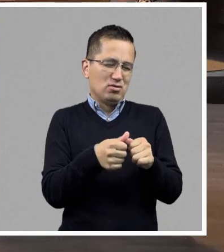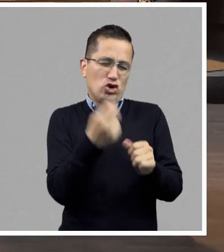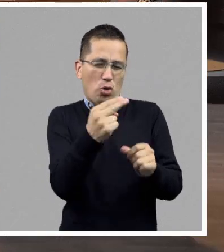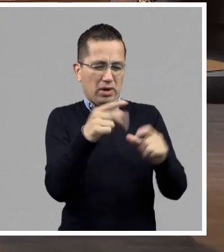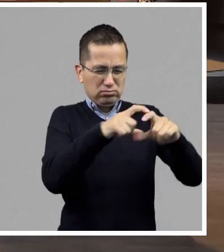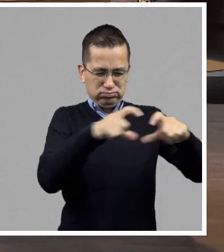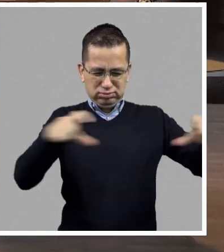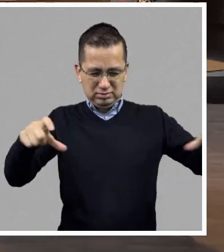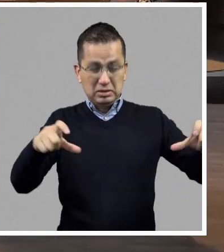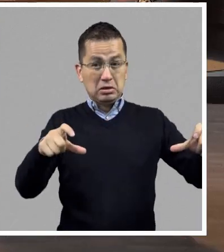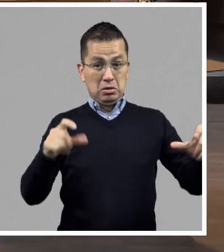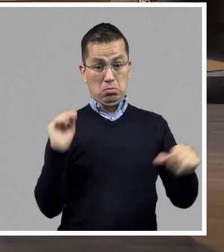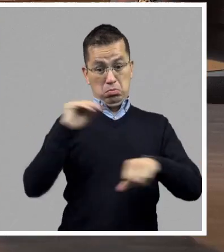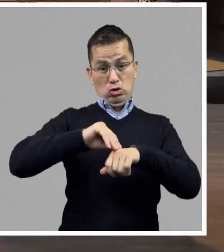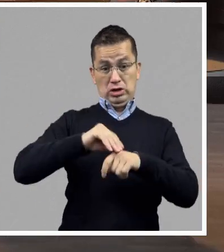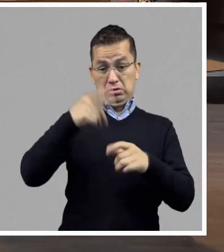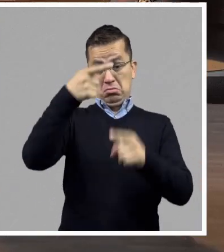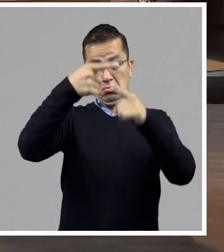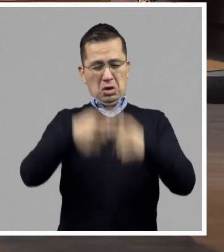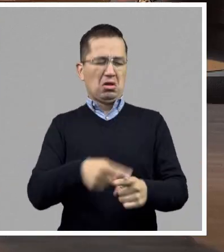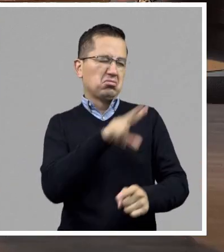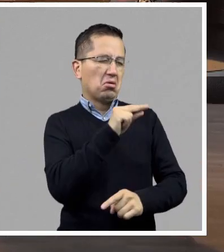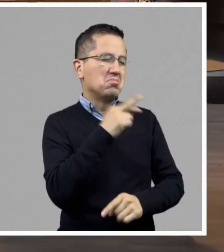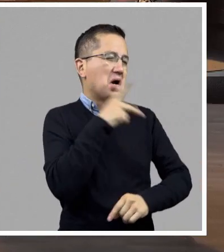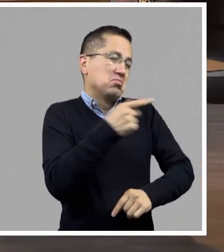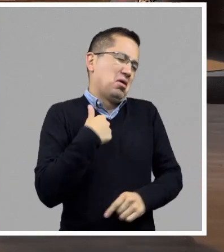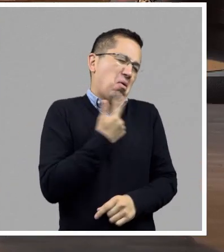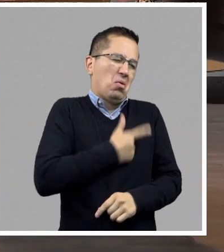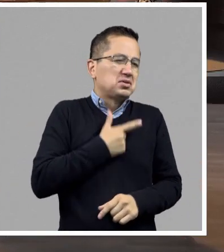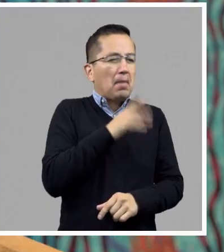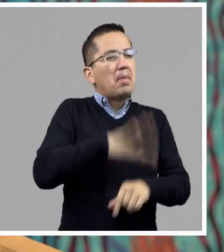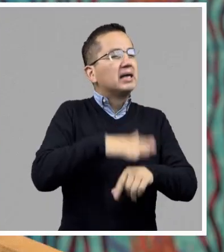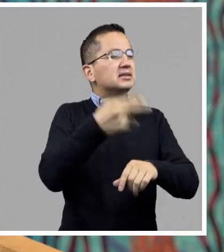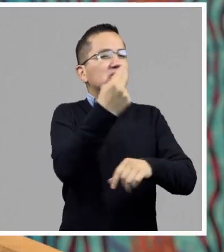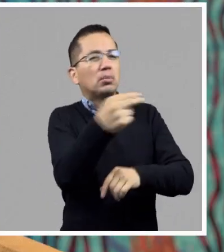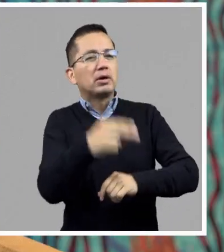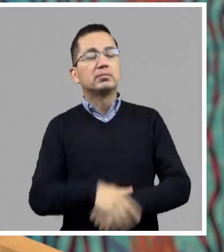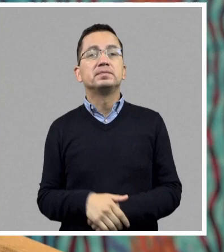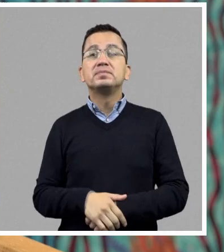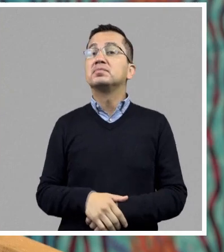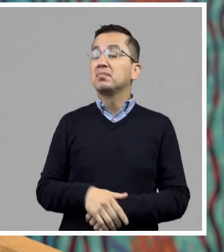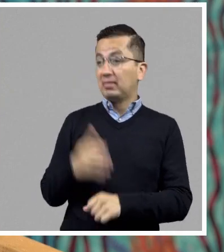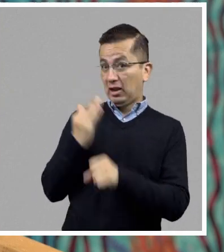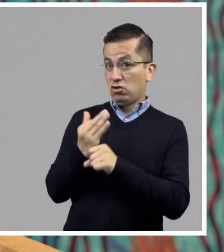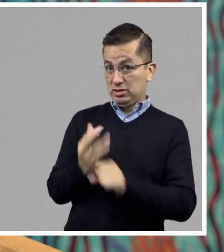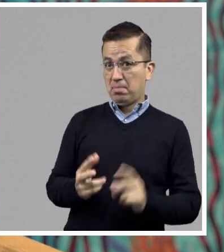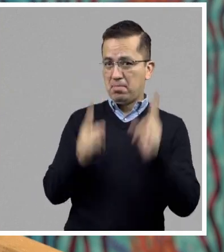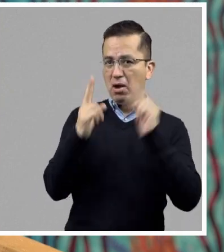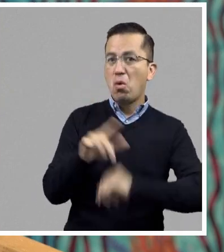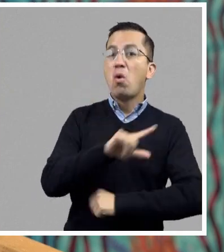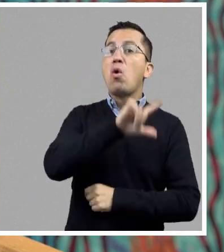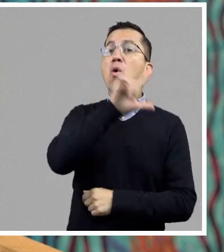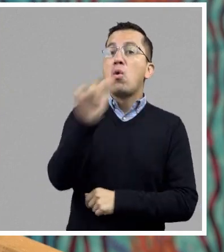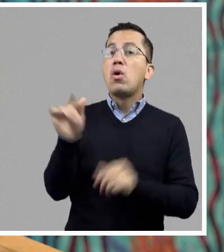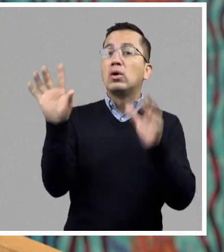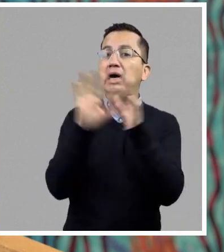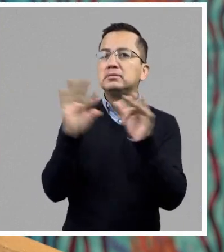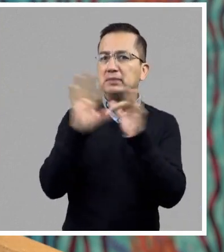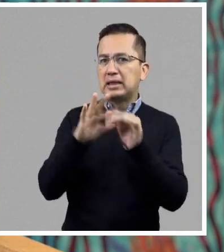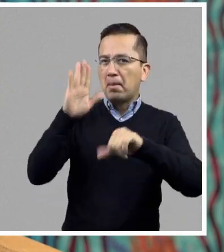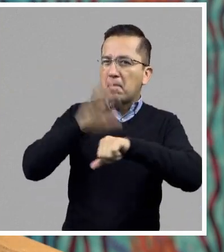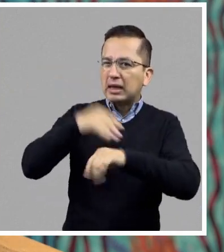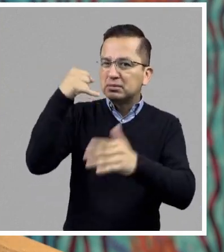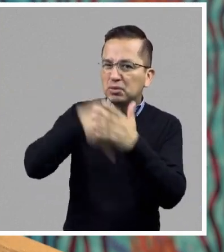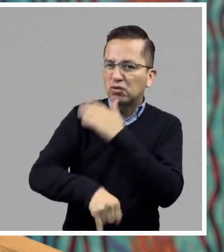con un círculo sabes Vámonos a corte y vamos a hablar de otros detalles me parece muy interesantes y de